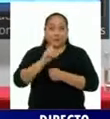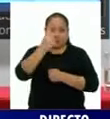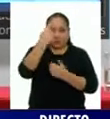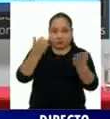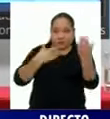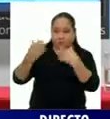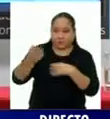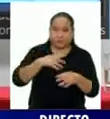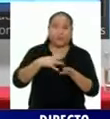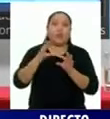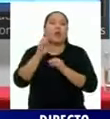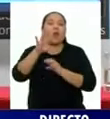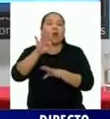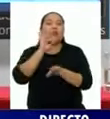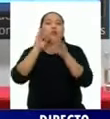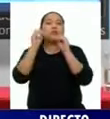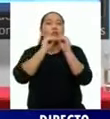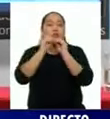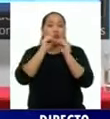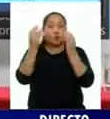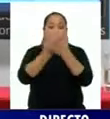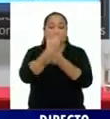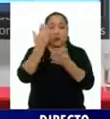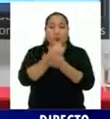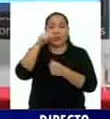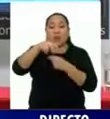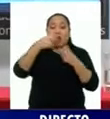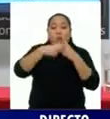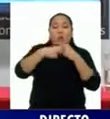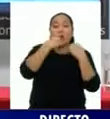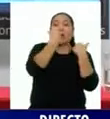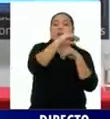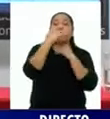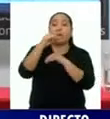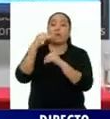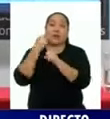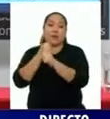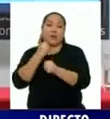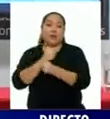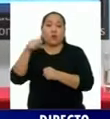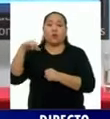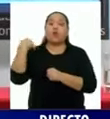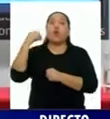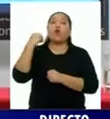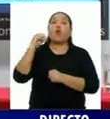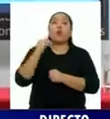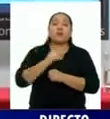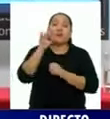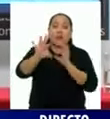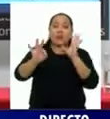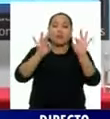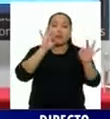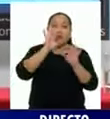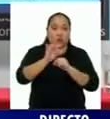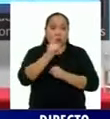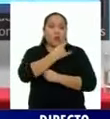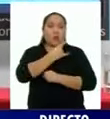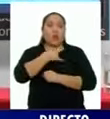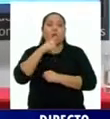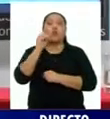identificar soluciones innovadoras y efectivas a los problemas que limitan el empleo de los jóvenes, se seleccionaron propuestas presentadas por la Universidad de